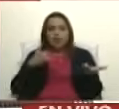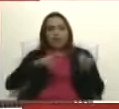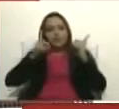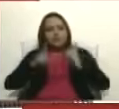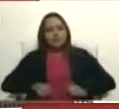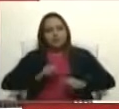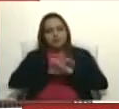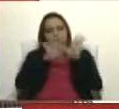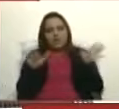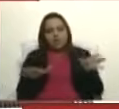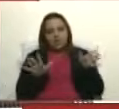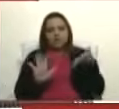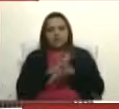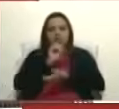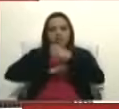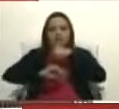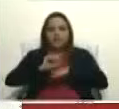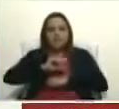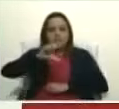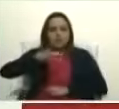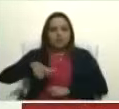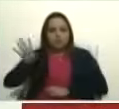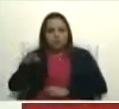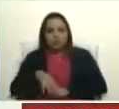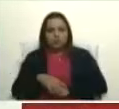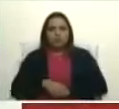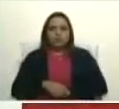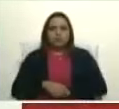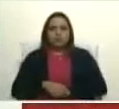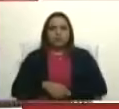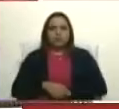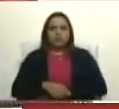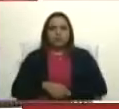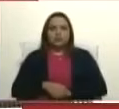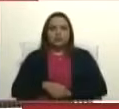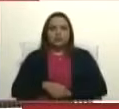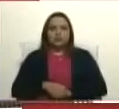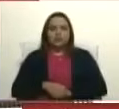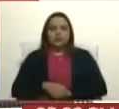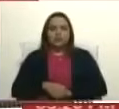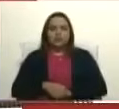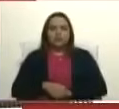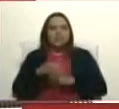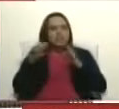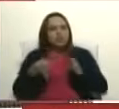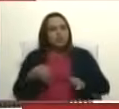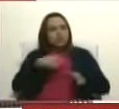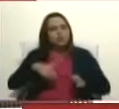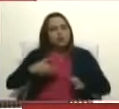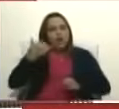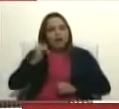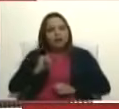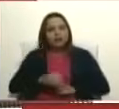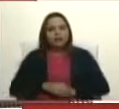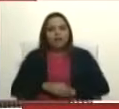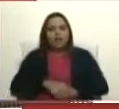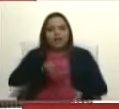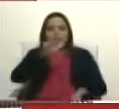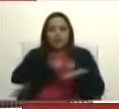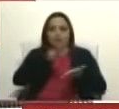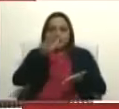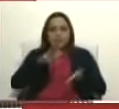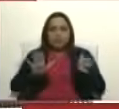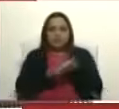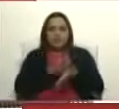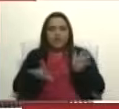decisiones correctas en la defensa de nuestra Guayana Esequiba. Y más tempranito que tarde, tendremos nosotros la aprobación de la